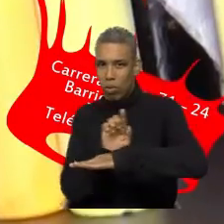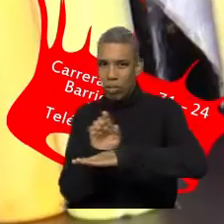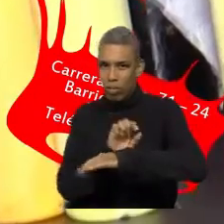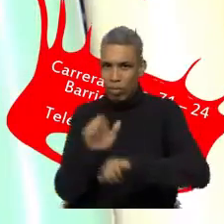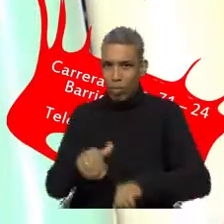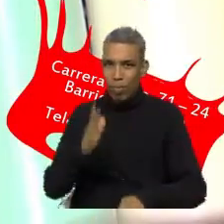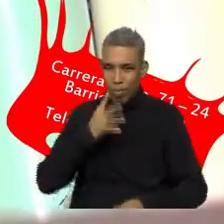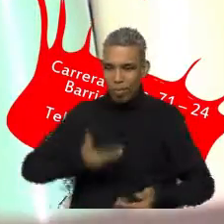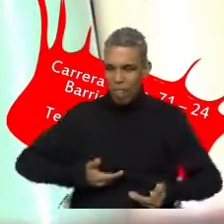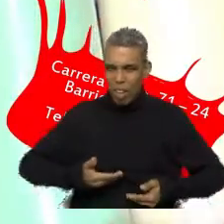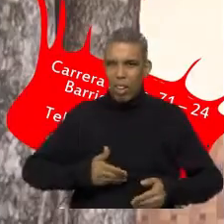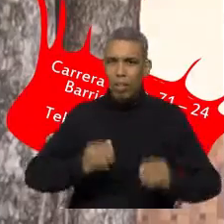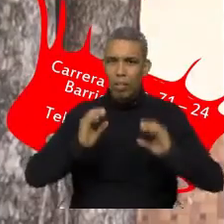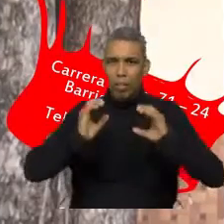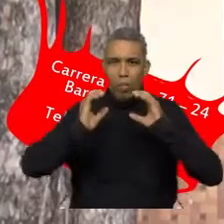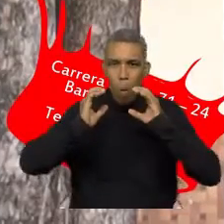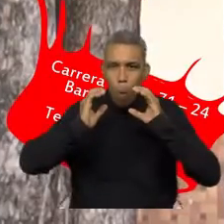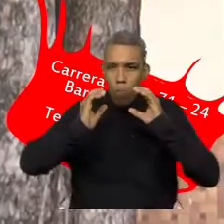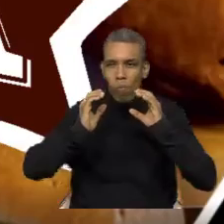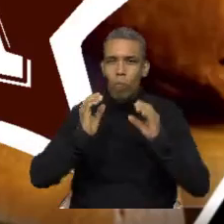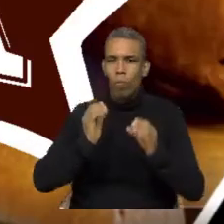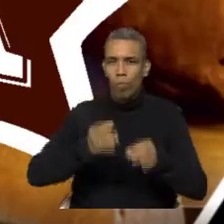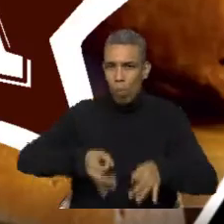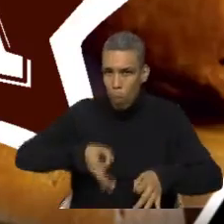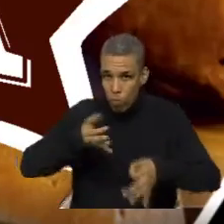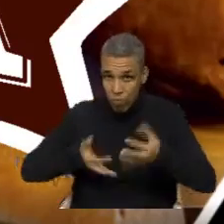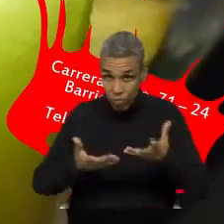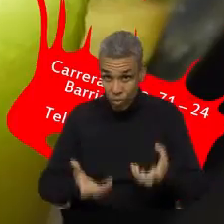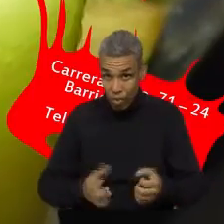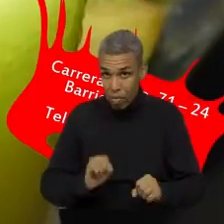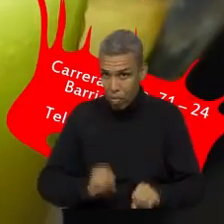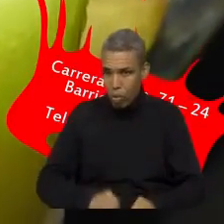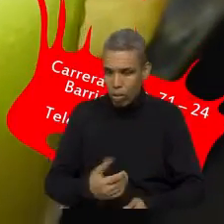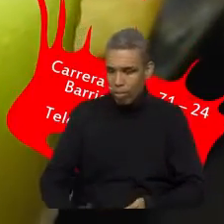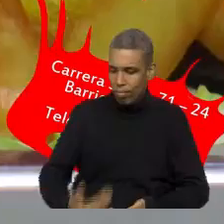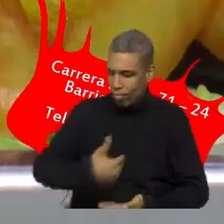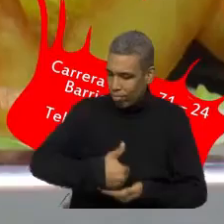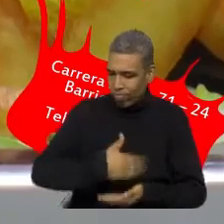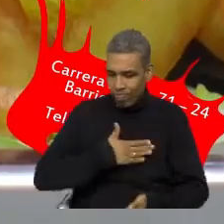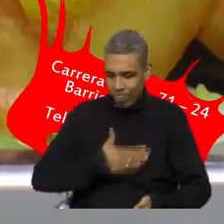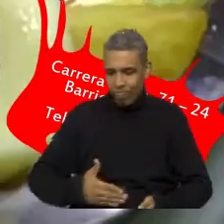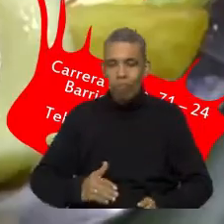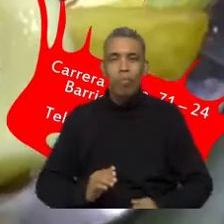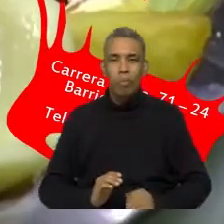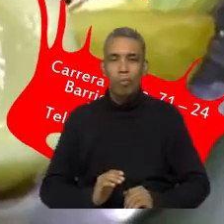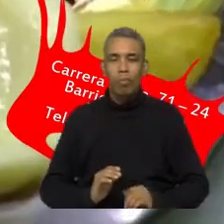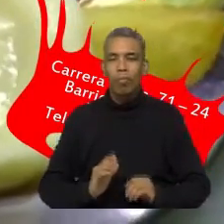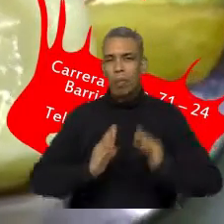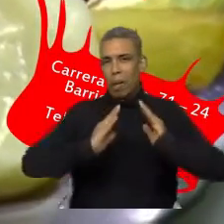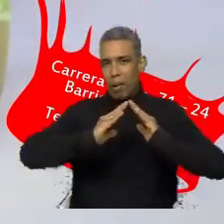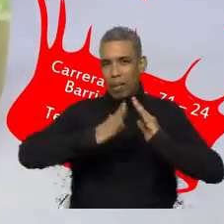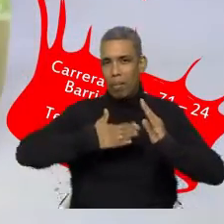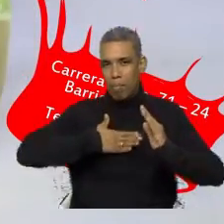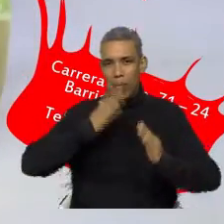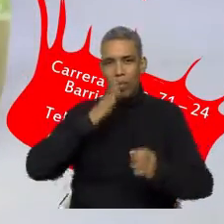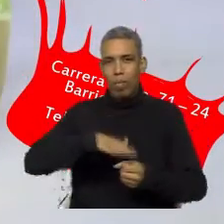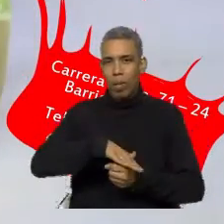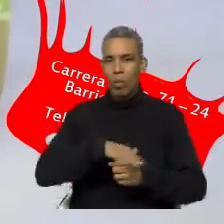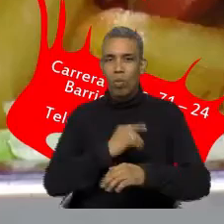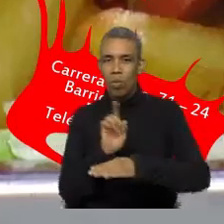deseen degustar alguna comida muy especial y cuando deseen